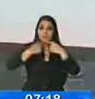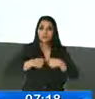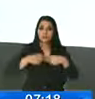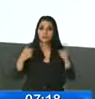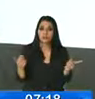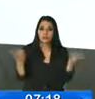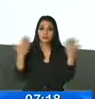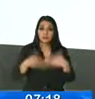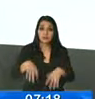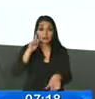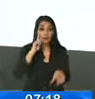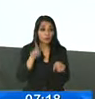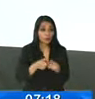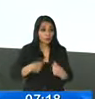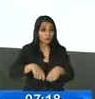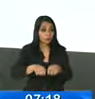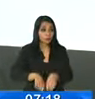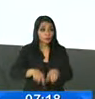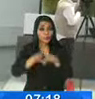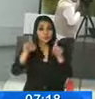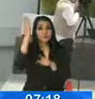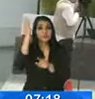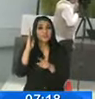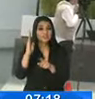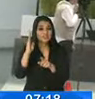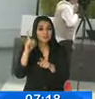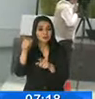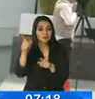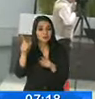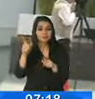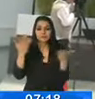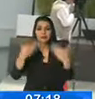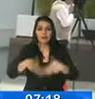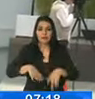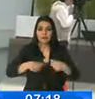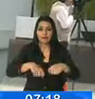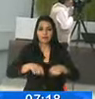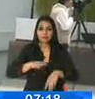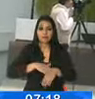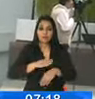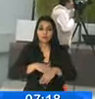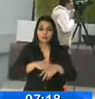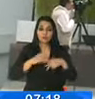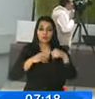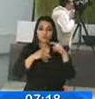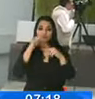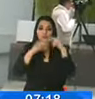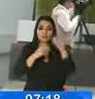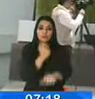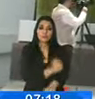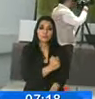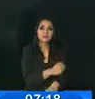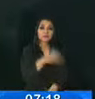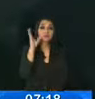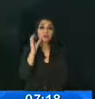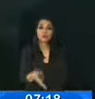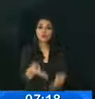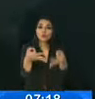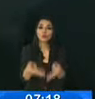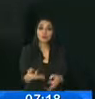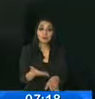manera unilateral un contrato con la empresa brasileña Odebrecht, esto por incumplimiento en la construcción del poliducto Pascuales Cuenca, que se había